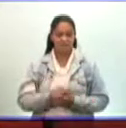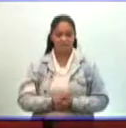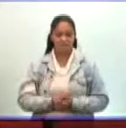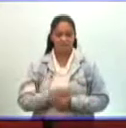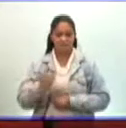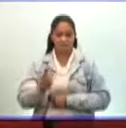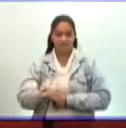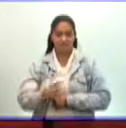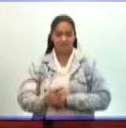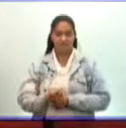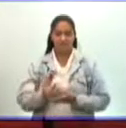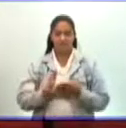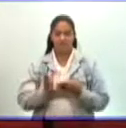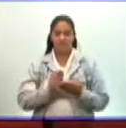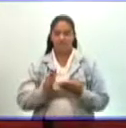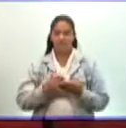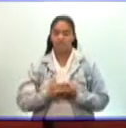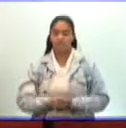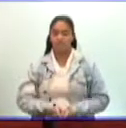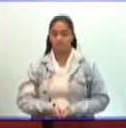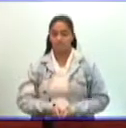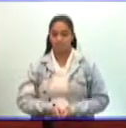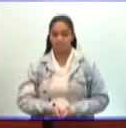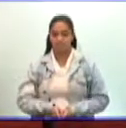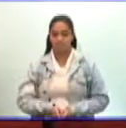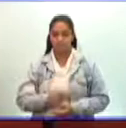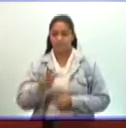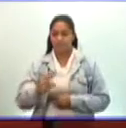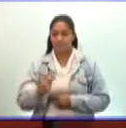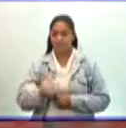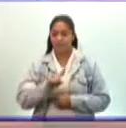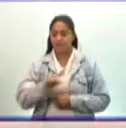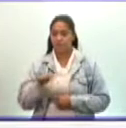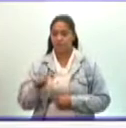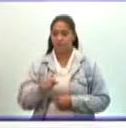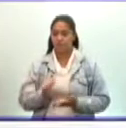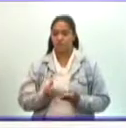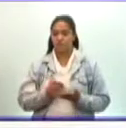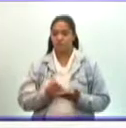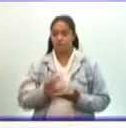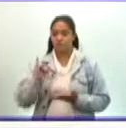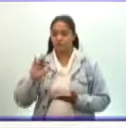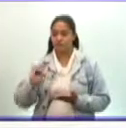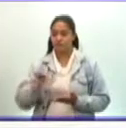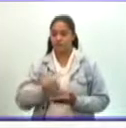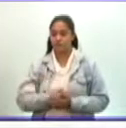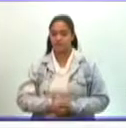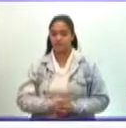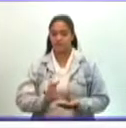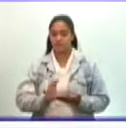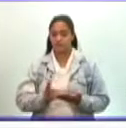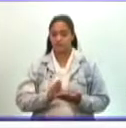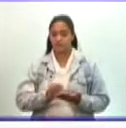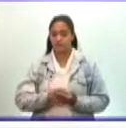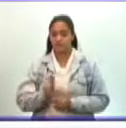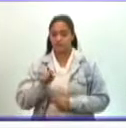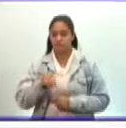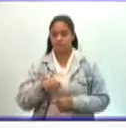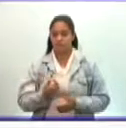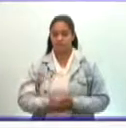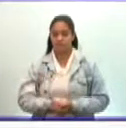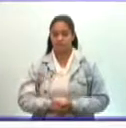ejercicio de tu libro de texto. El ejercicio 11 de la página 70. En este